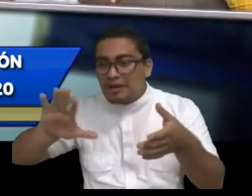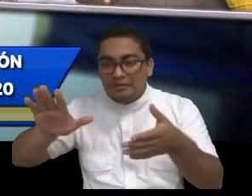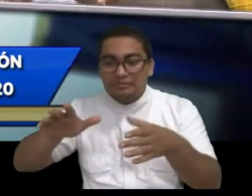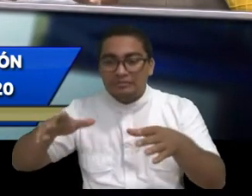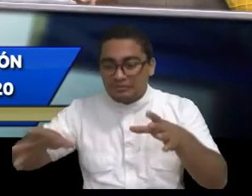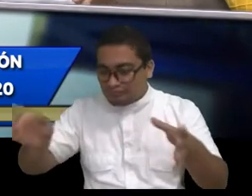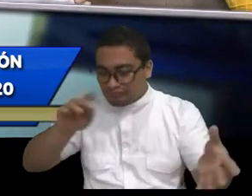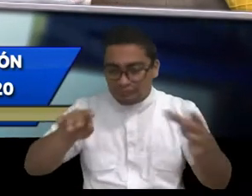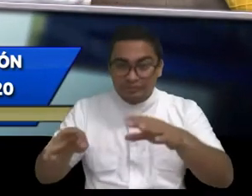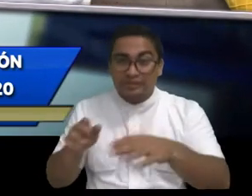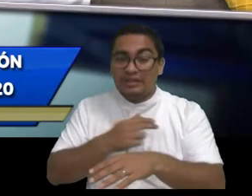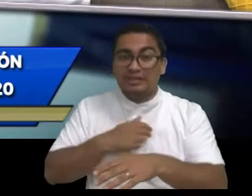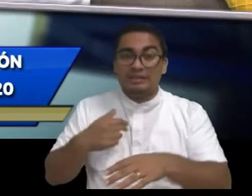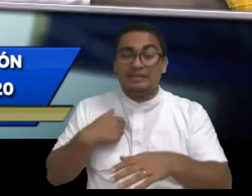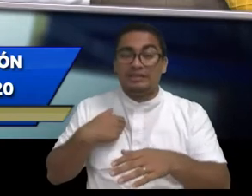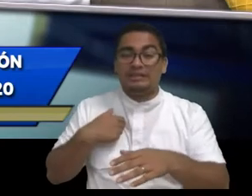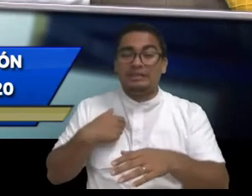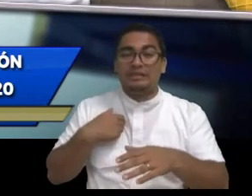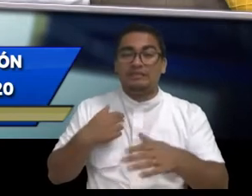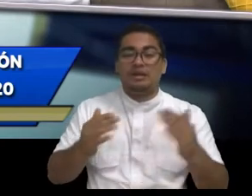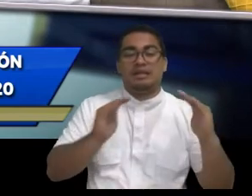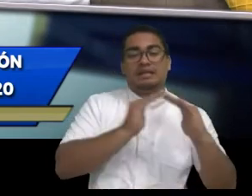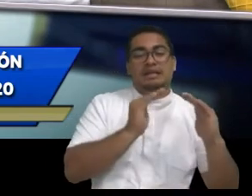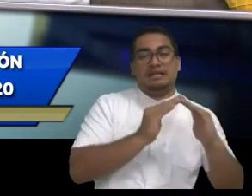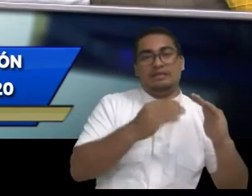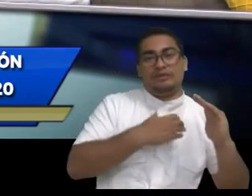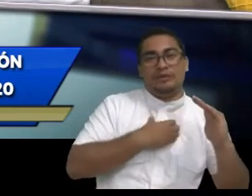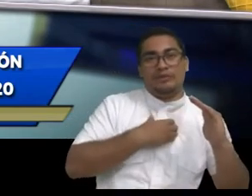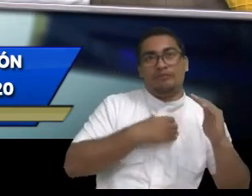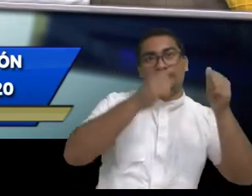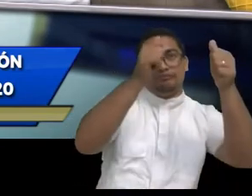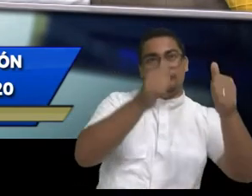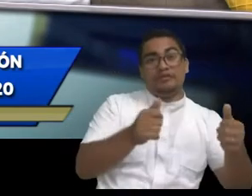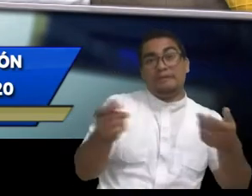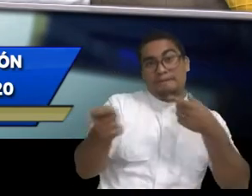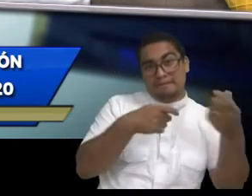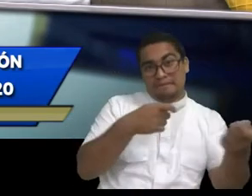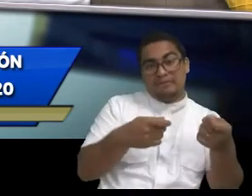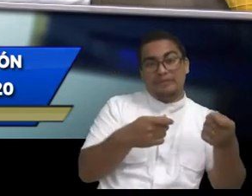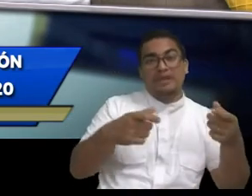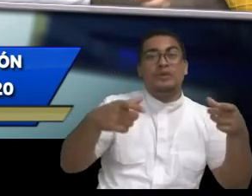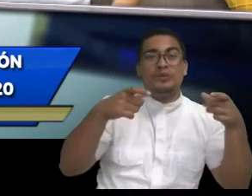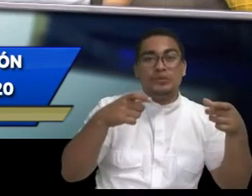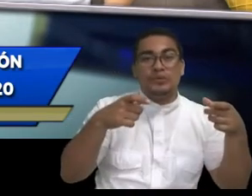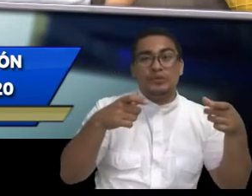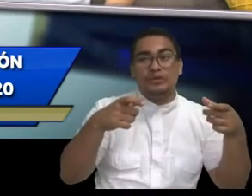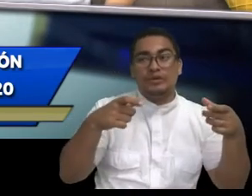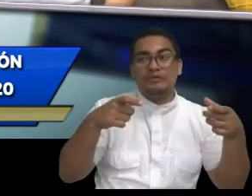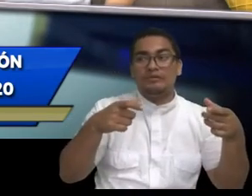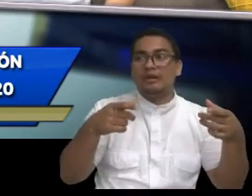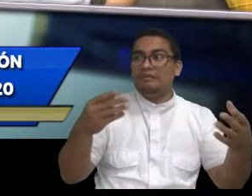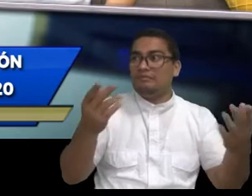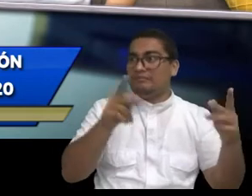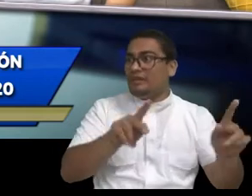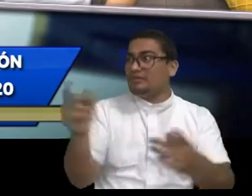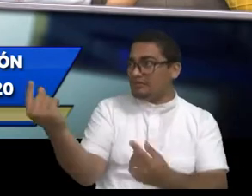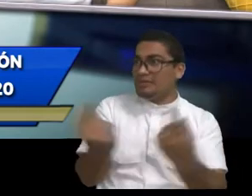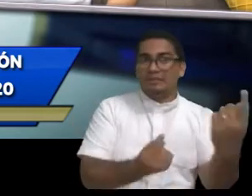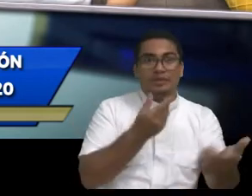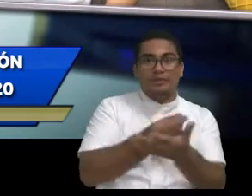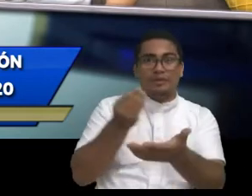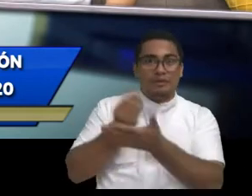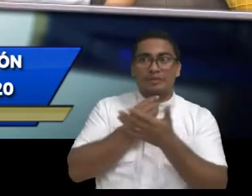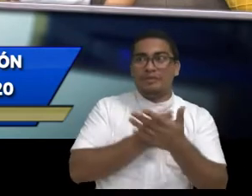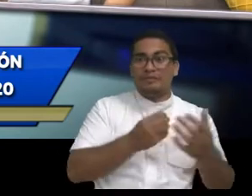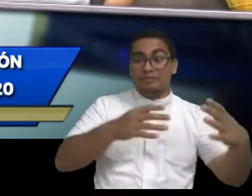lo básico y han venido creciendo a tal modo que ya tiene el emprendimiento que sea un eje que tiene que